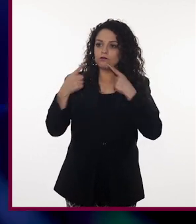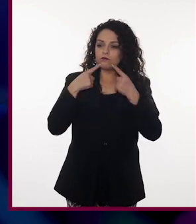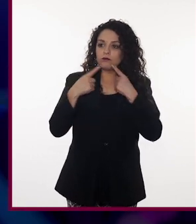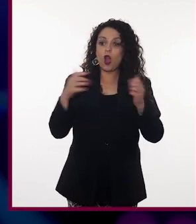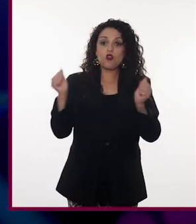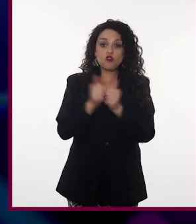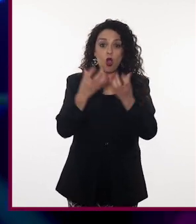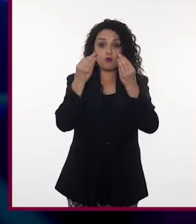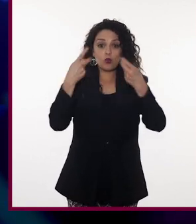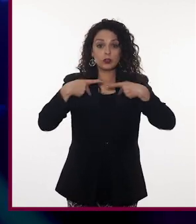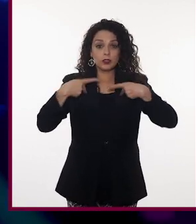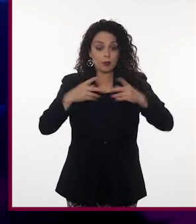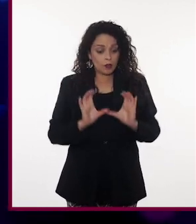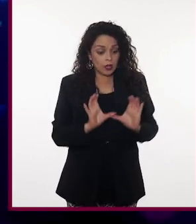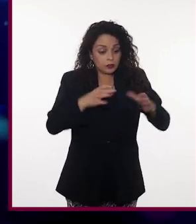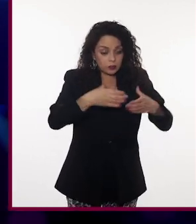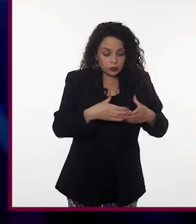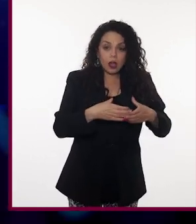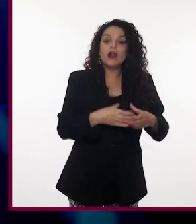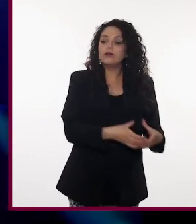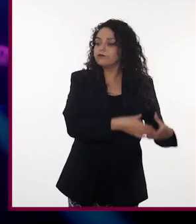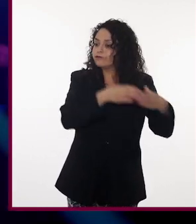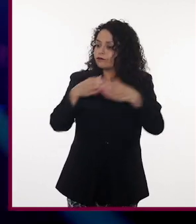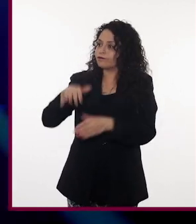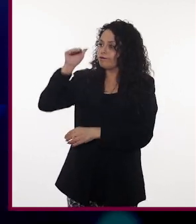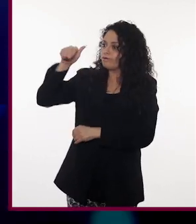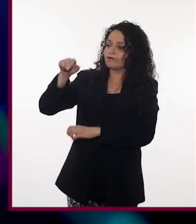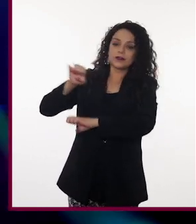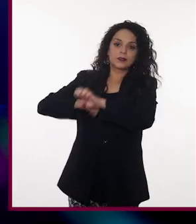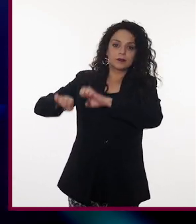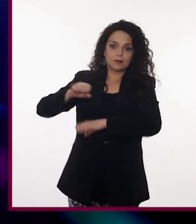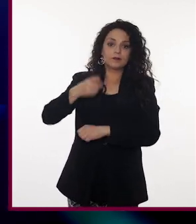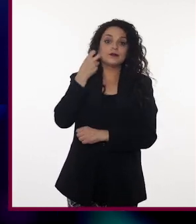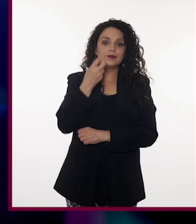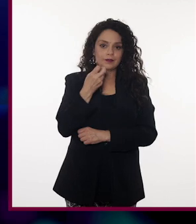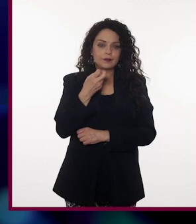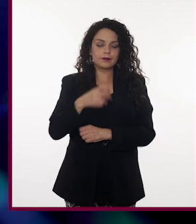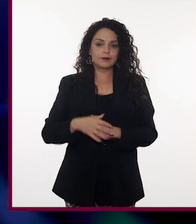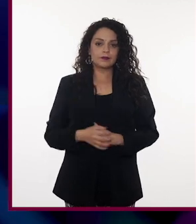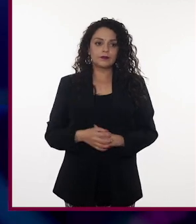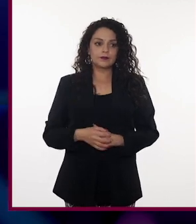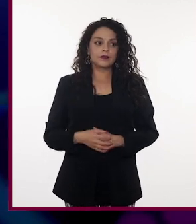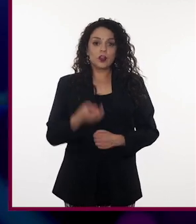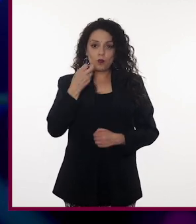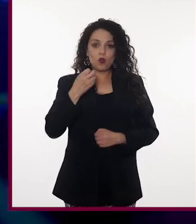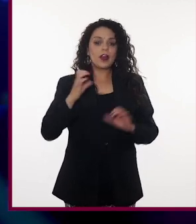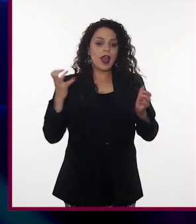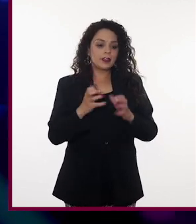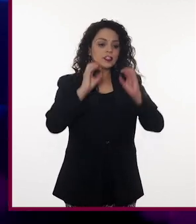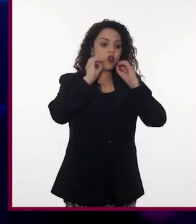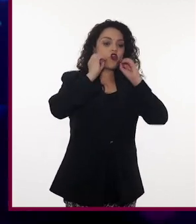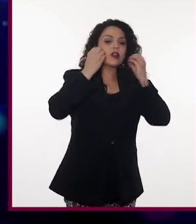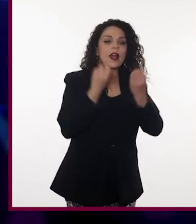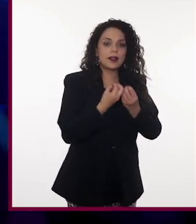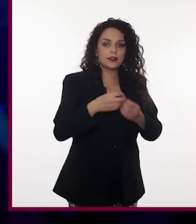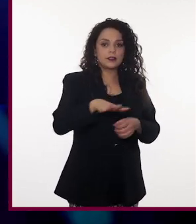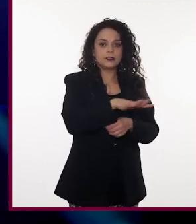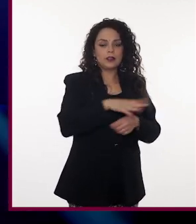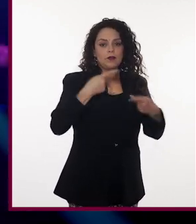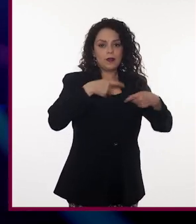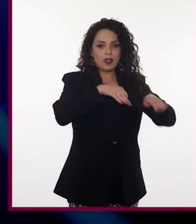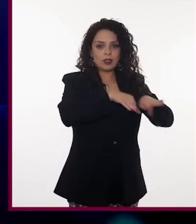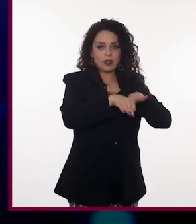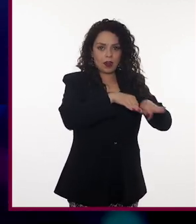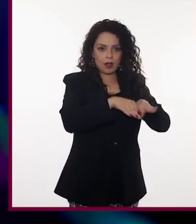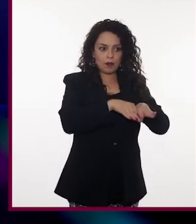colectiva. Entonces, es lo que buscan las organizaciones de estos repartidores, ya sea que lo hagan bajo un